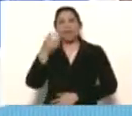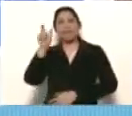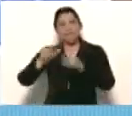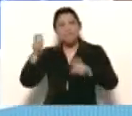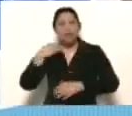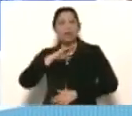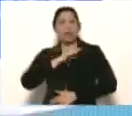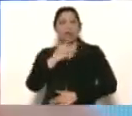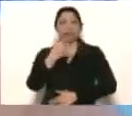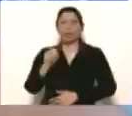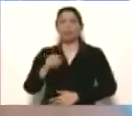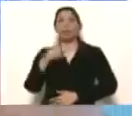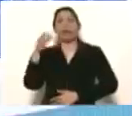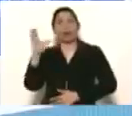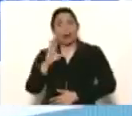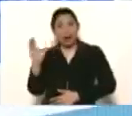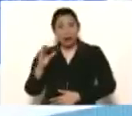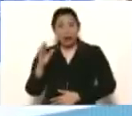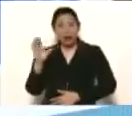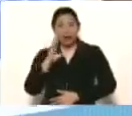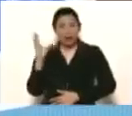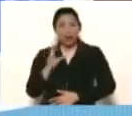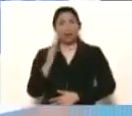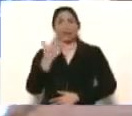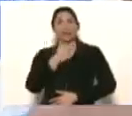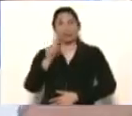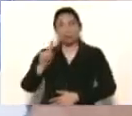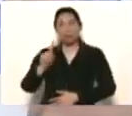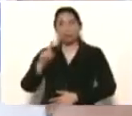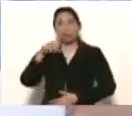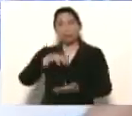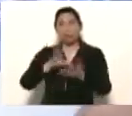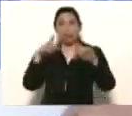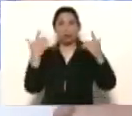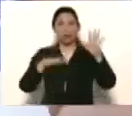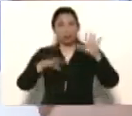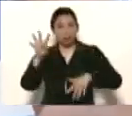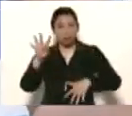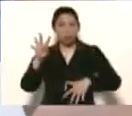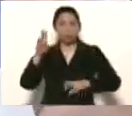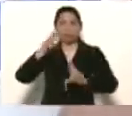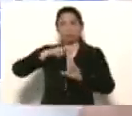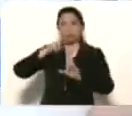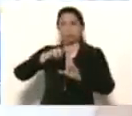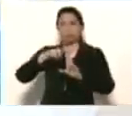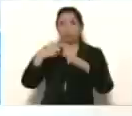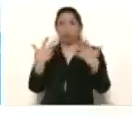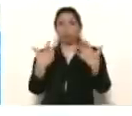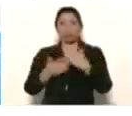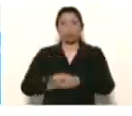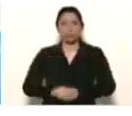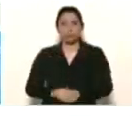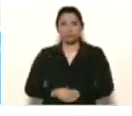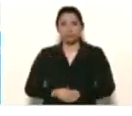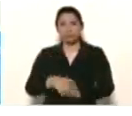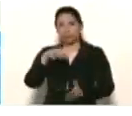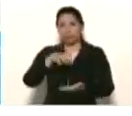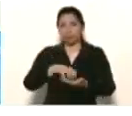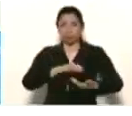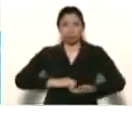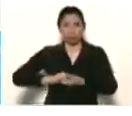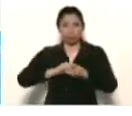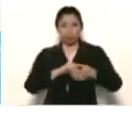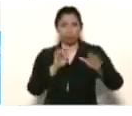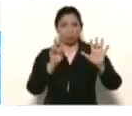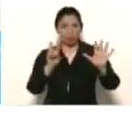capital con 31 estado a la guaira con 14 estado táchira con 8 estado trujillo con